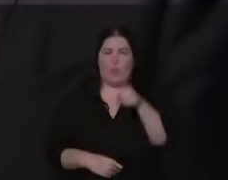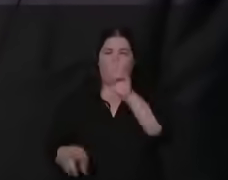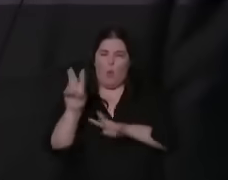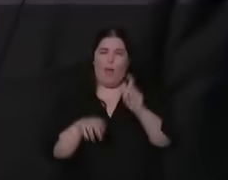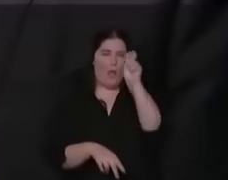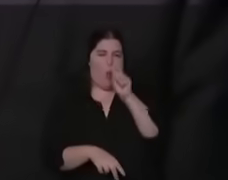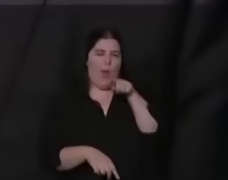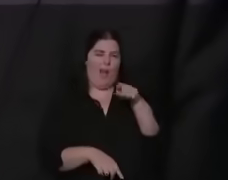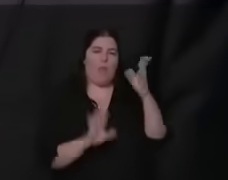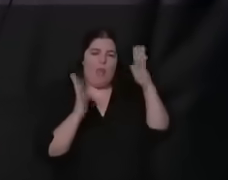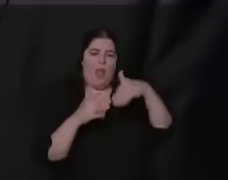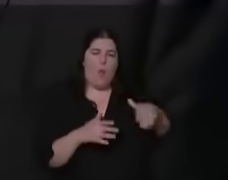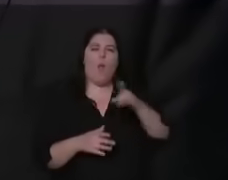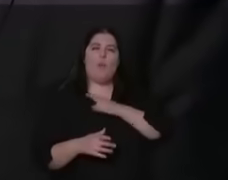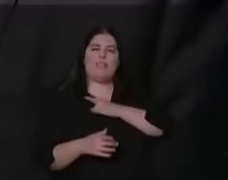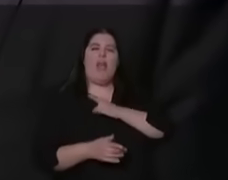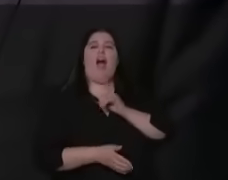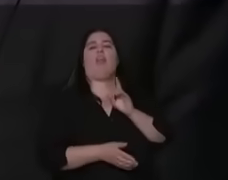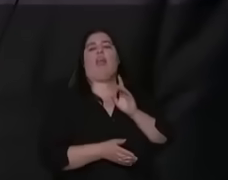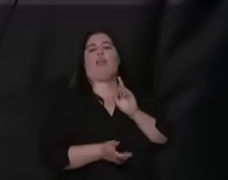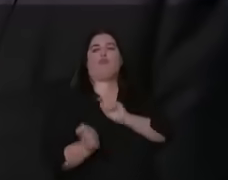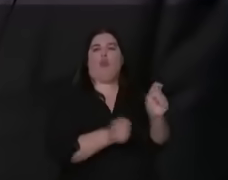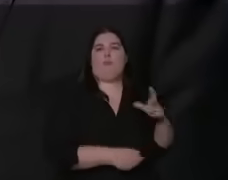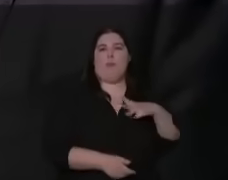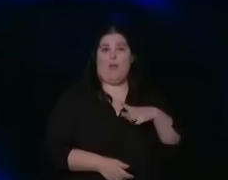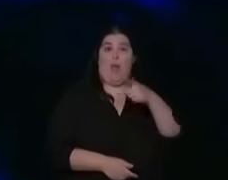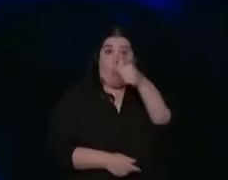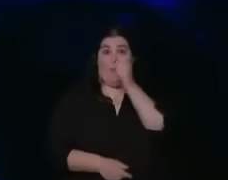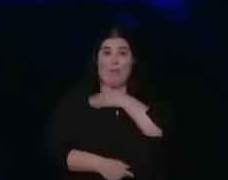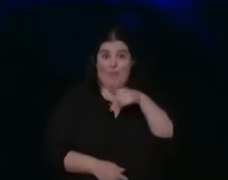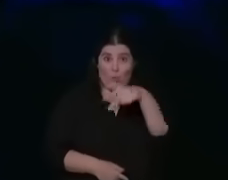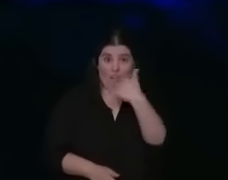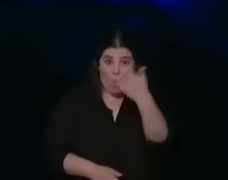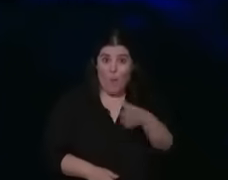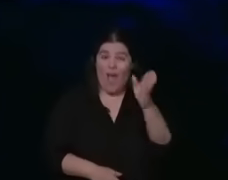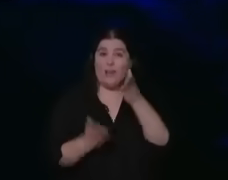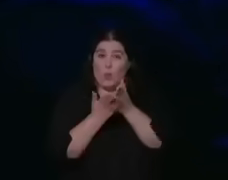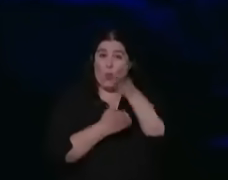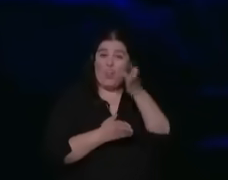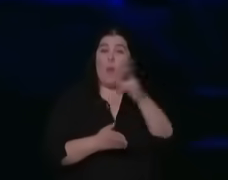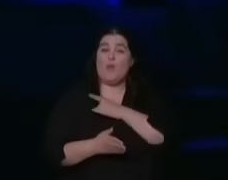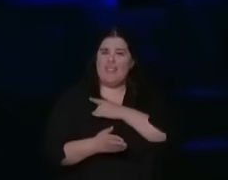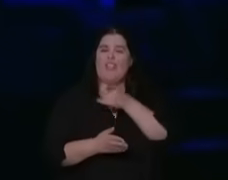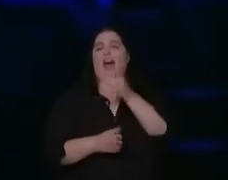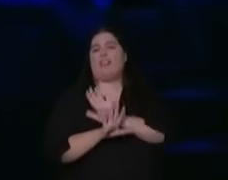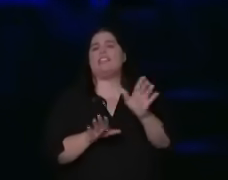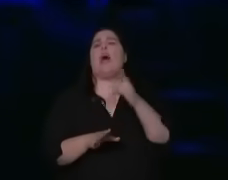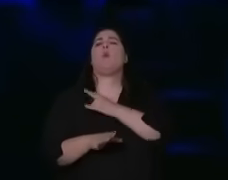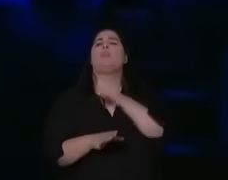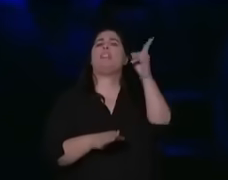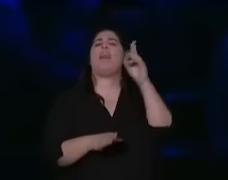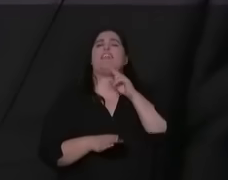arancelar la universidad a cada mamá y a cada papá que tiene a su hijo en la universidad la universidad de San Juan hizo el cálculo